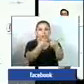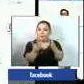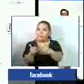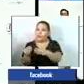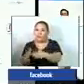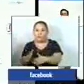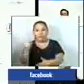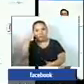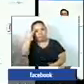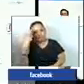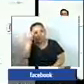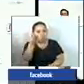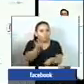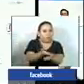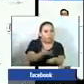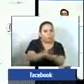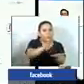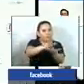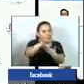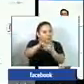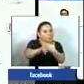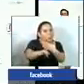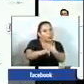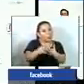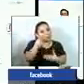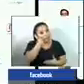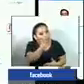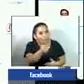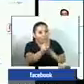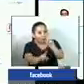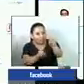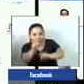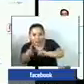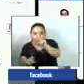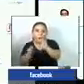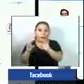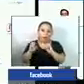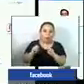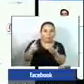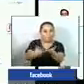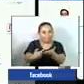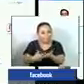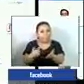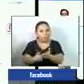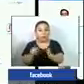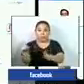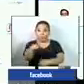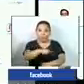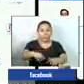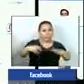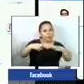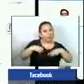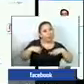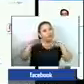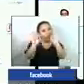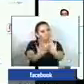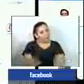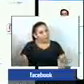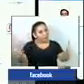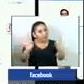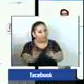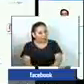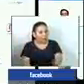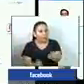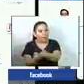iniciativas que han surgido en el vecindario para mejorar el estilo de vida para contribuir con nuestros